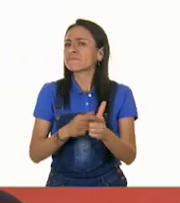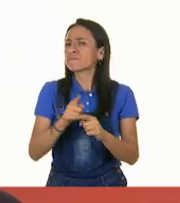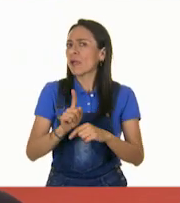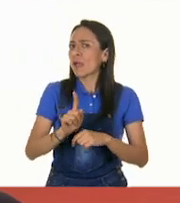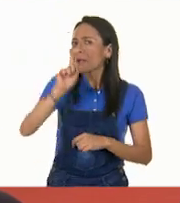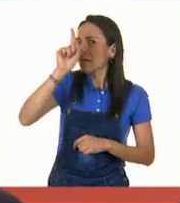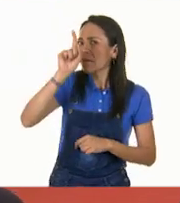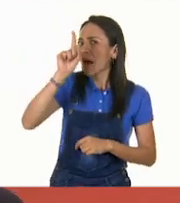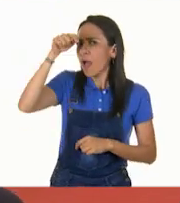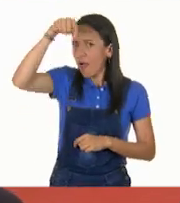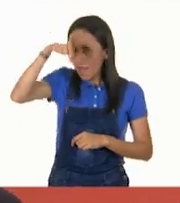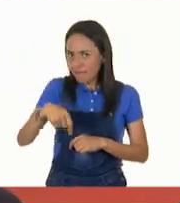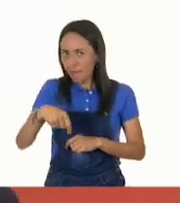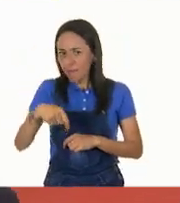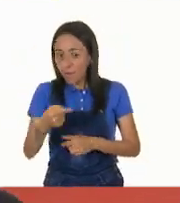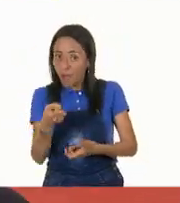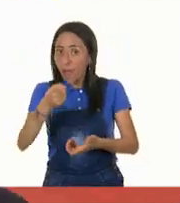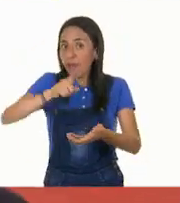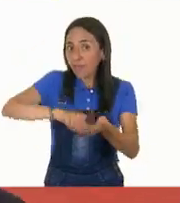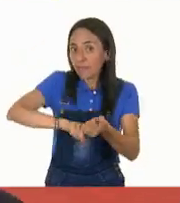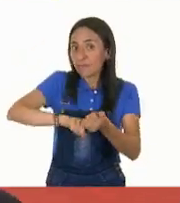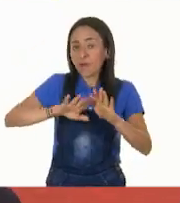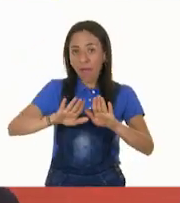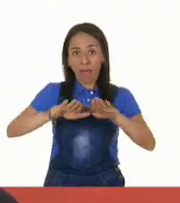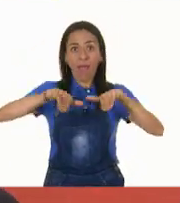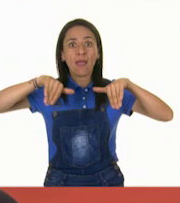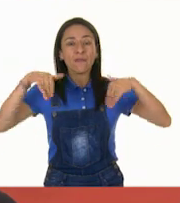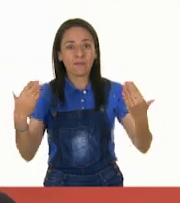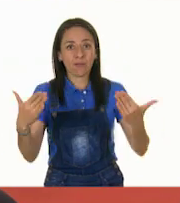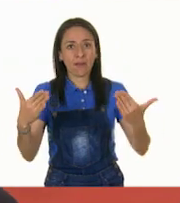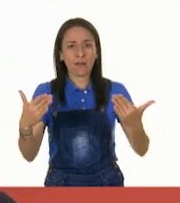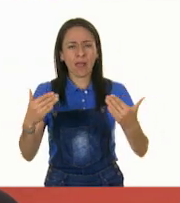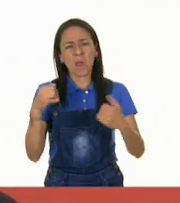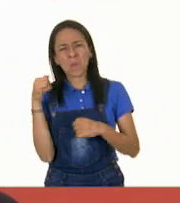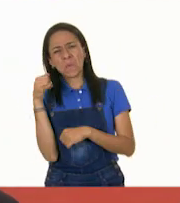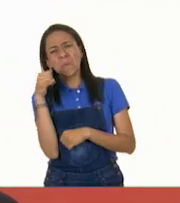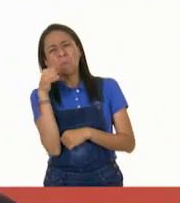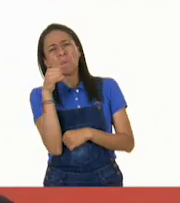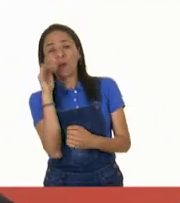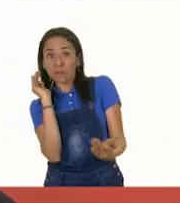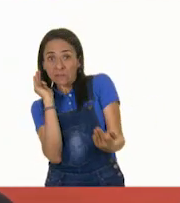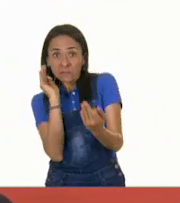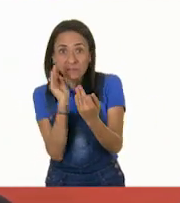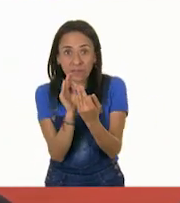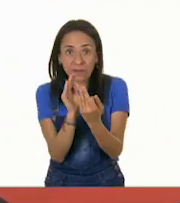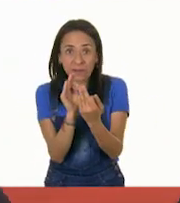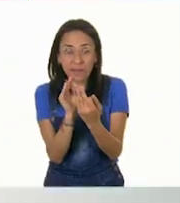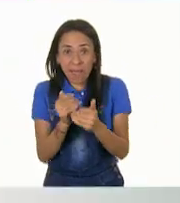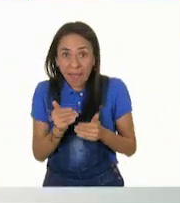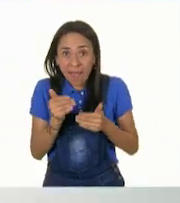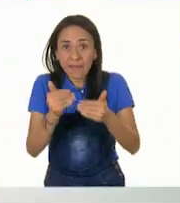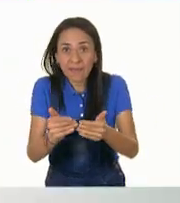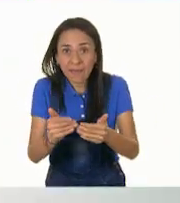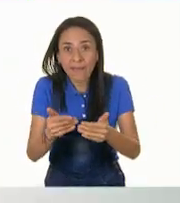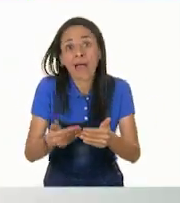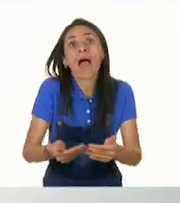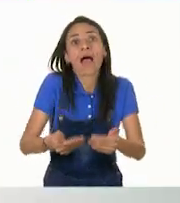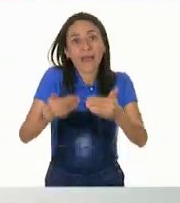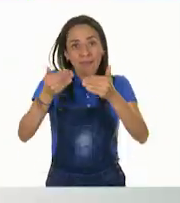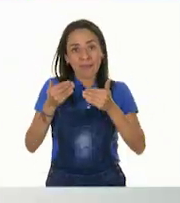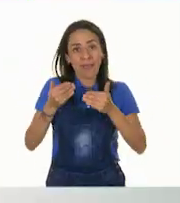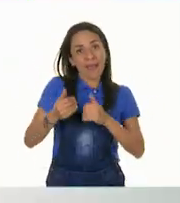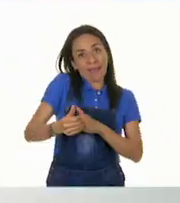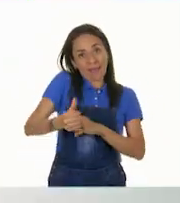dentro fuera lejos cerca adelante y atrás de rafa rafa todas